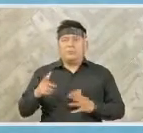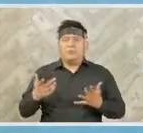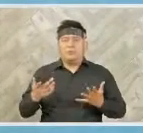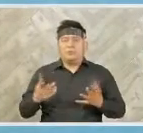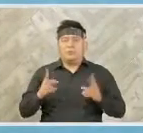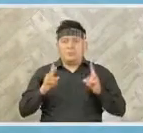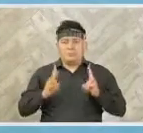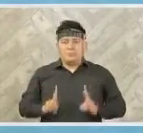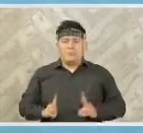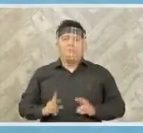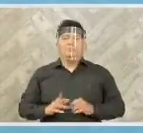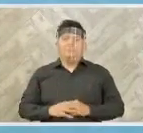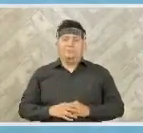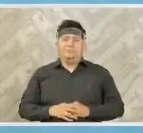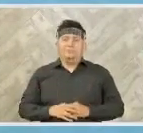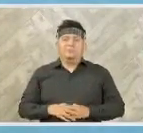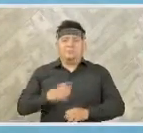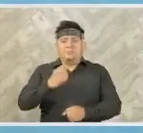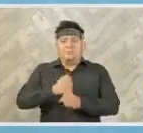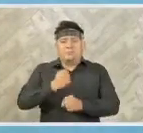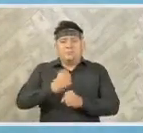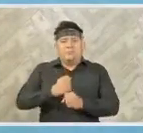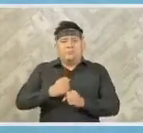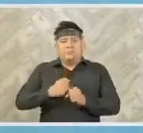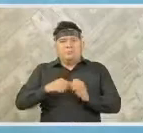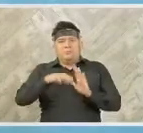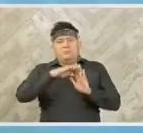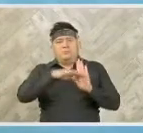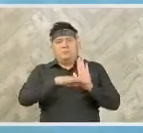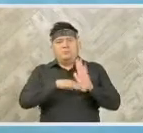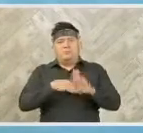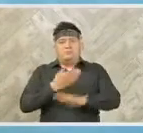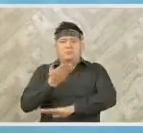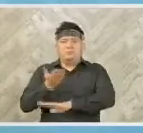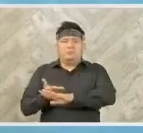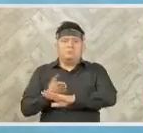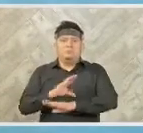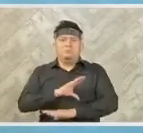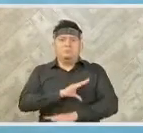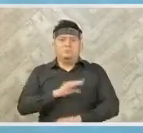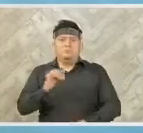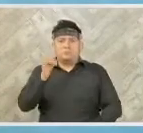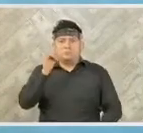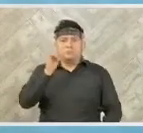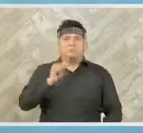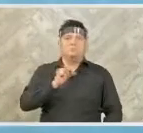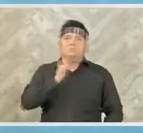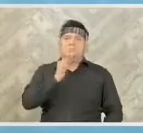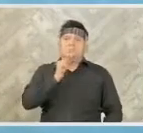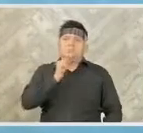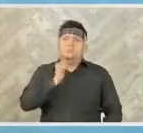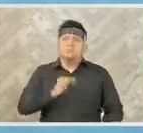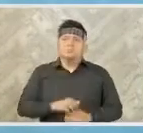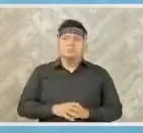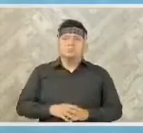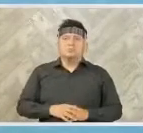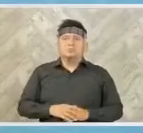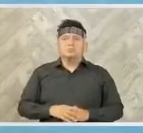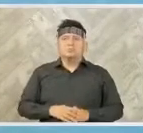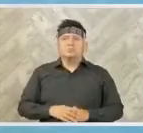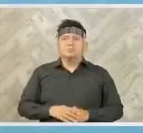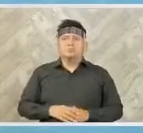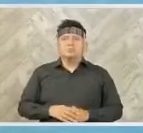consecuencia a trabajar en una política como la que se ha planteado desde la alcaldía del ingeniero Jairo Llanes permite